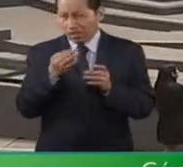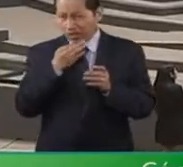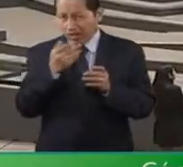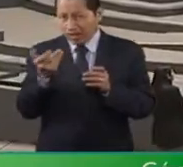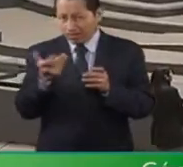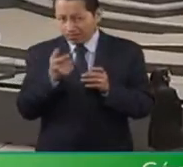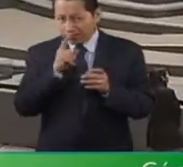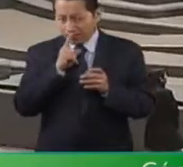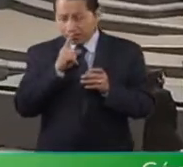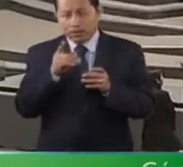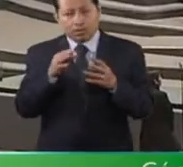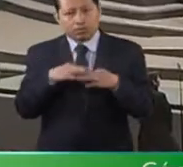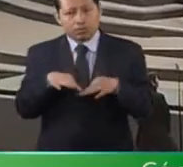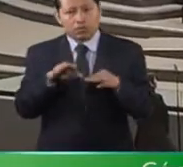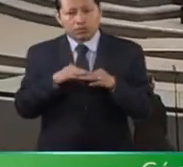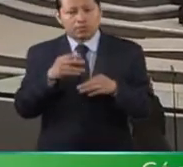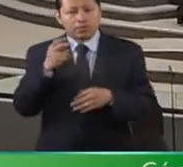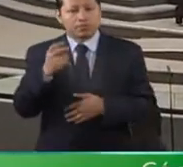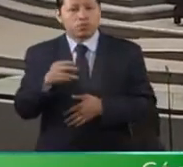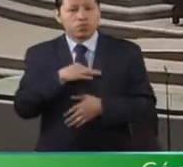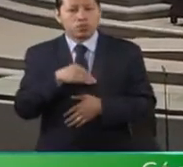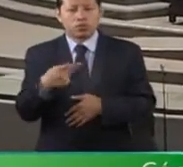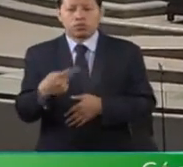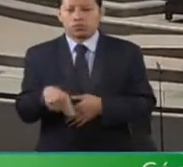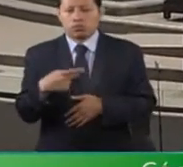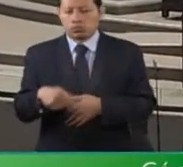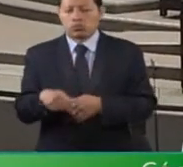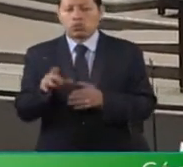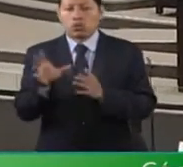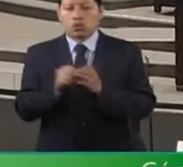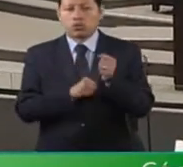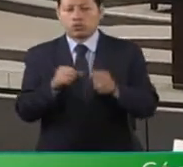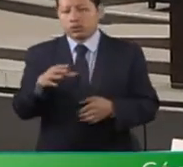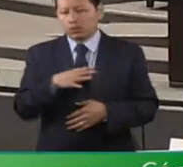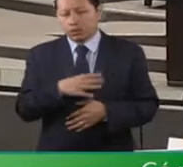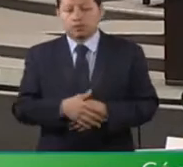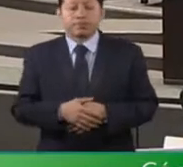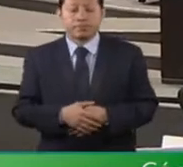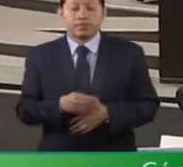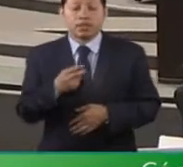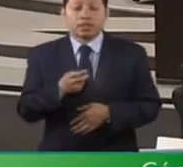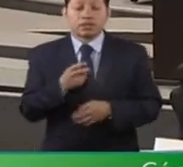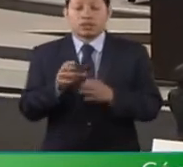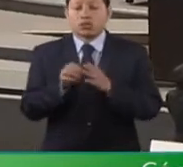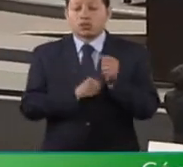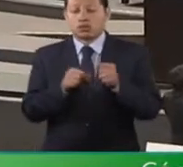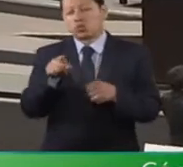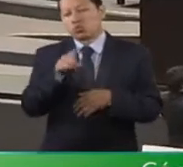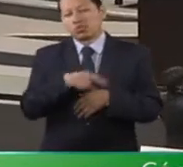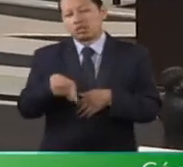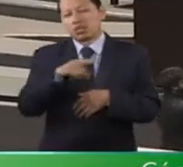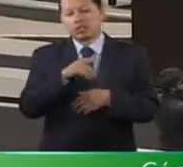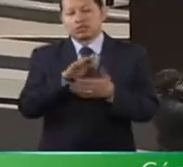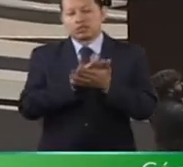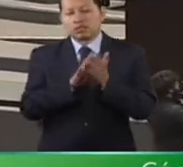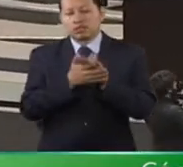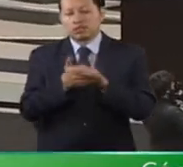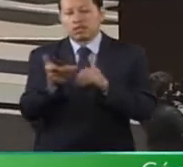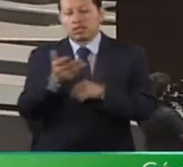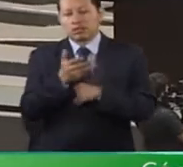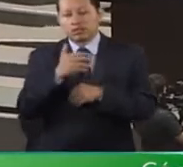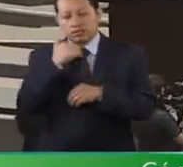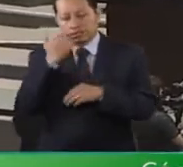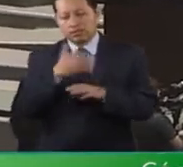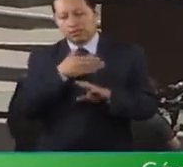la pieza central de esta nuestra Constitución. Esa Constitución que ustedes están manoseando y quieren